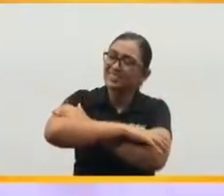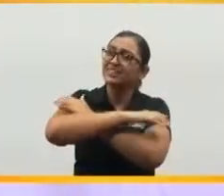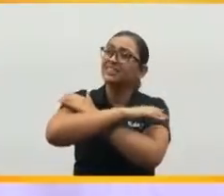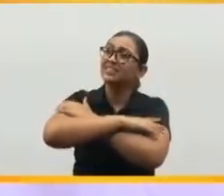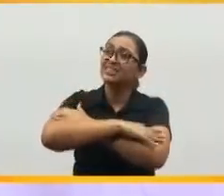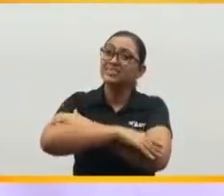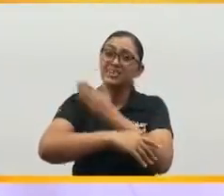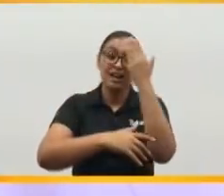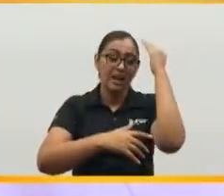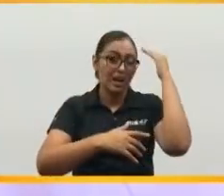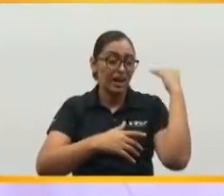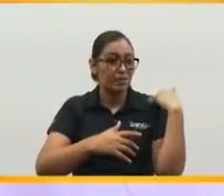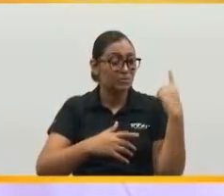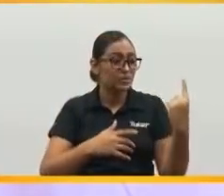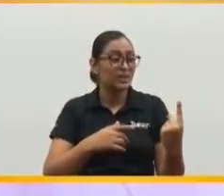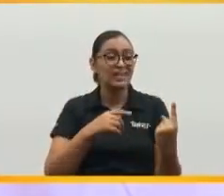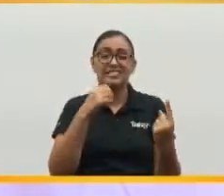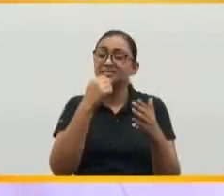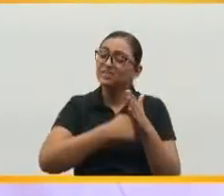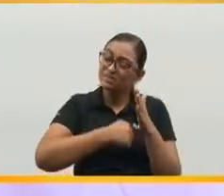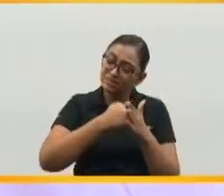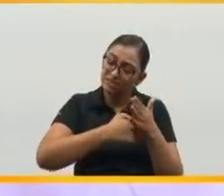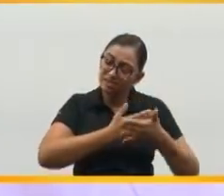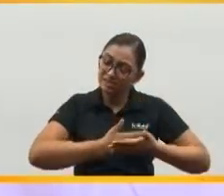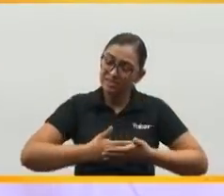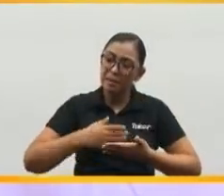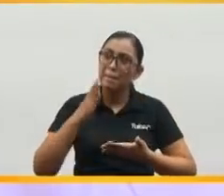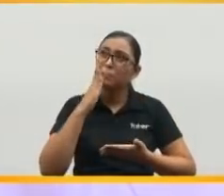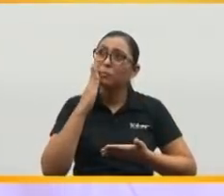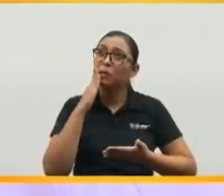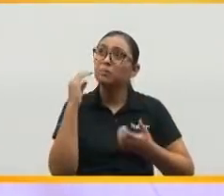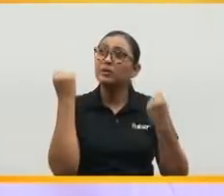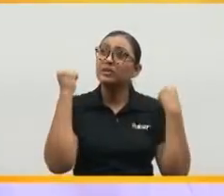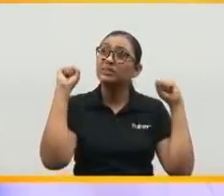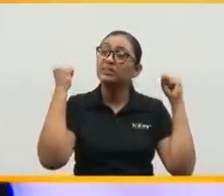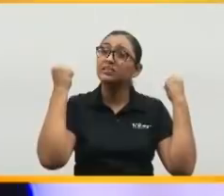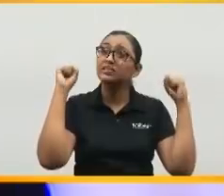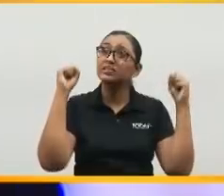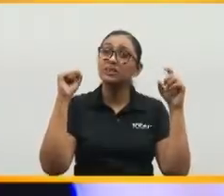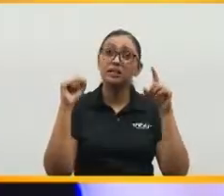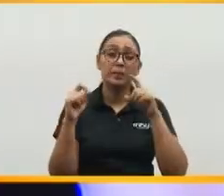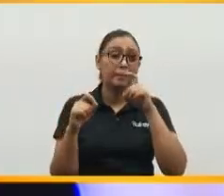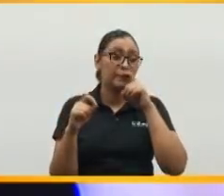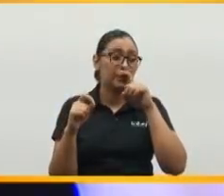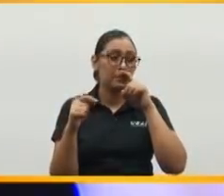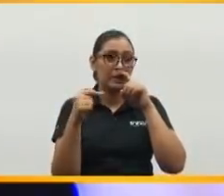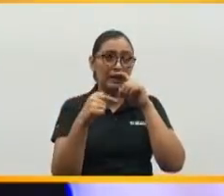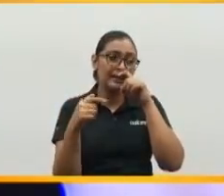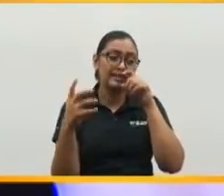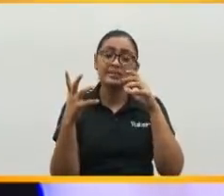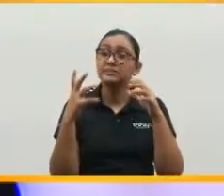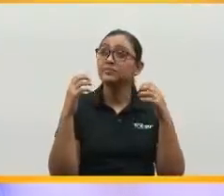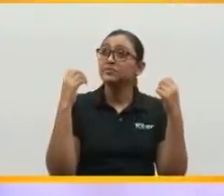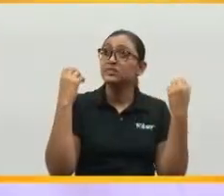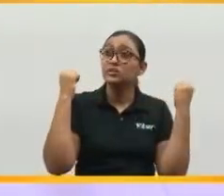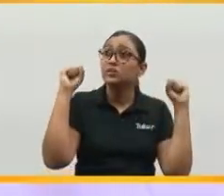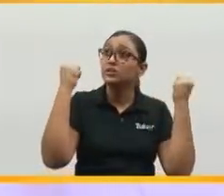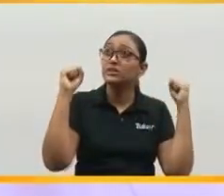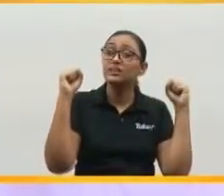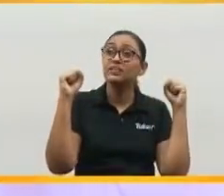a esa mujer que está luchando con sus hijos. Una madre soltera, un padre que se hizo responsable de sus chicos. Bendíceles, abre el espacio,